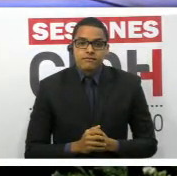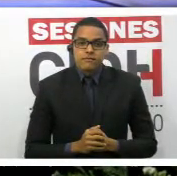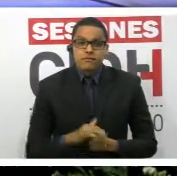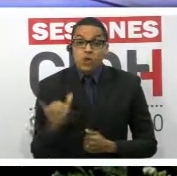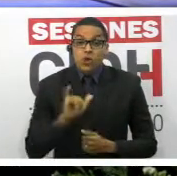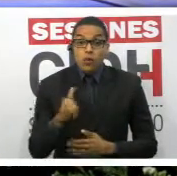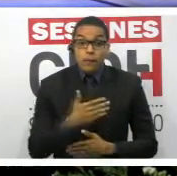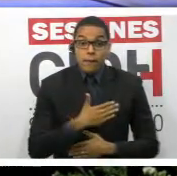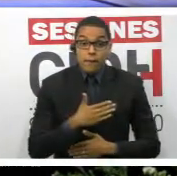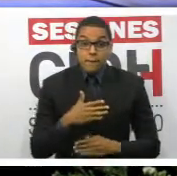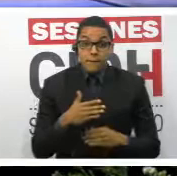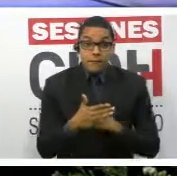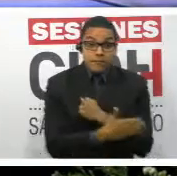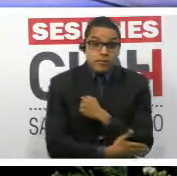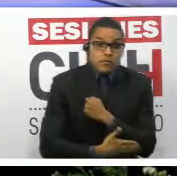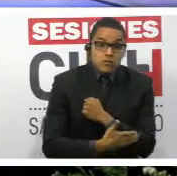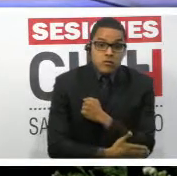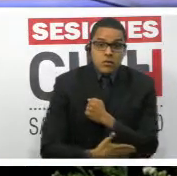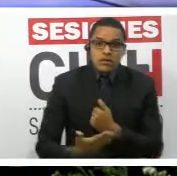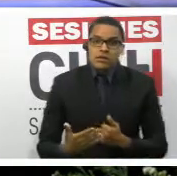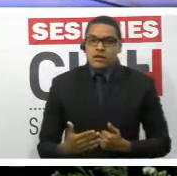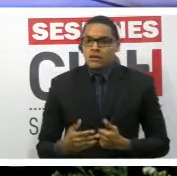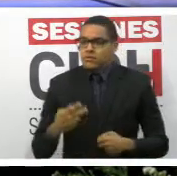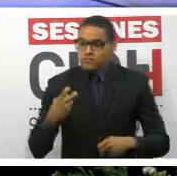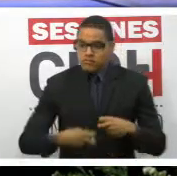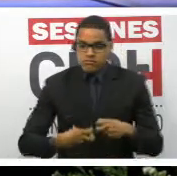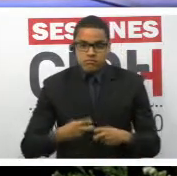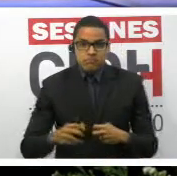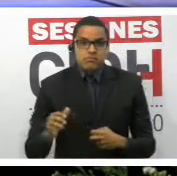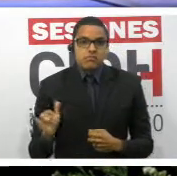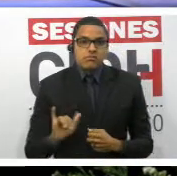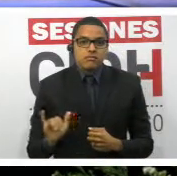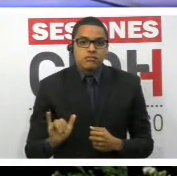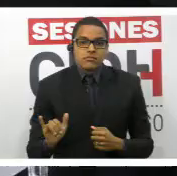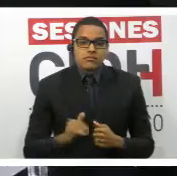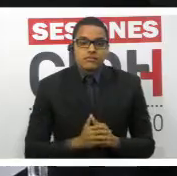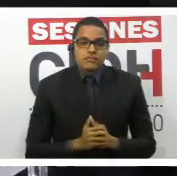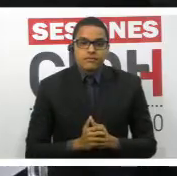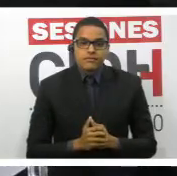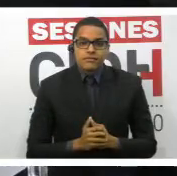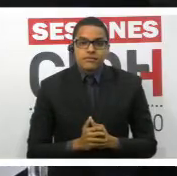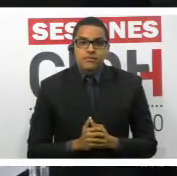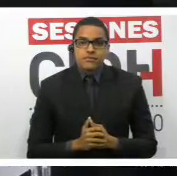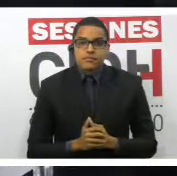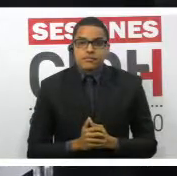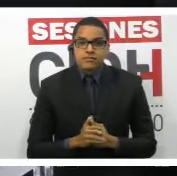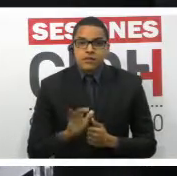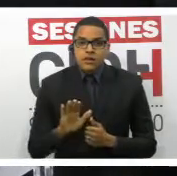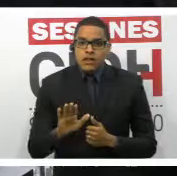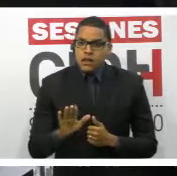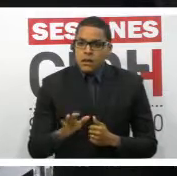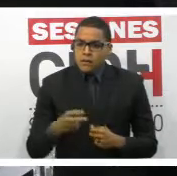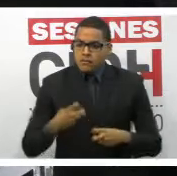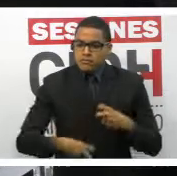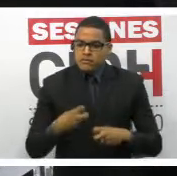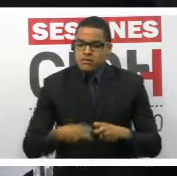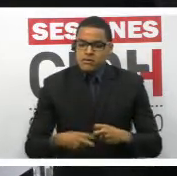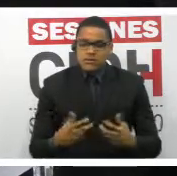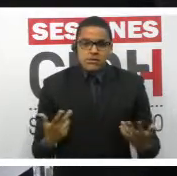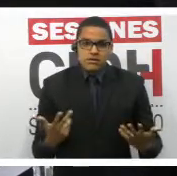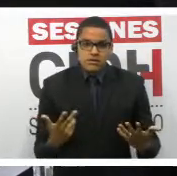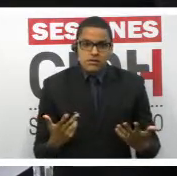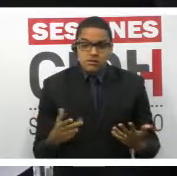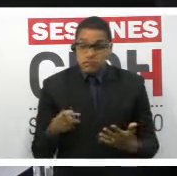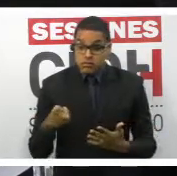las personas con discapacidad que es la capacidad jurídica es el derecho a tomar decisiones con efecto legal sobre la vida de una persona